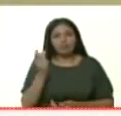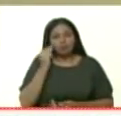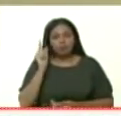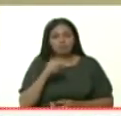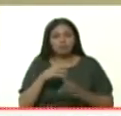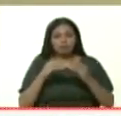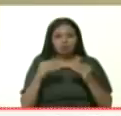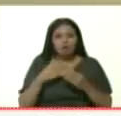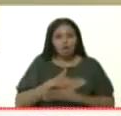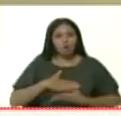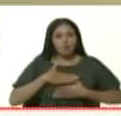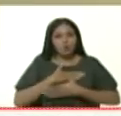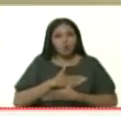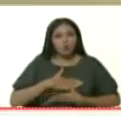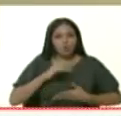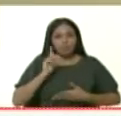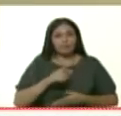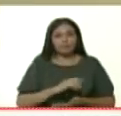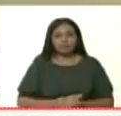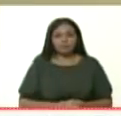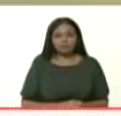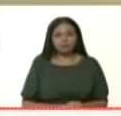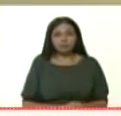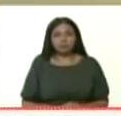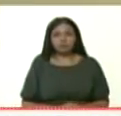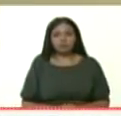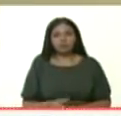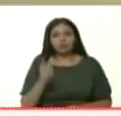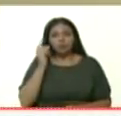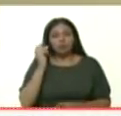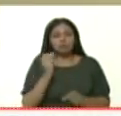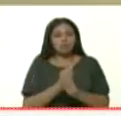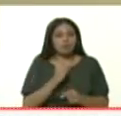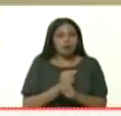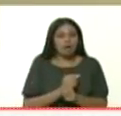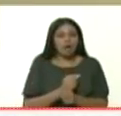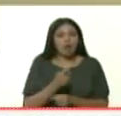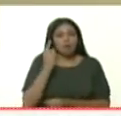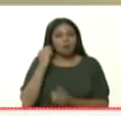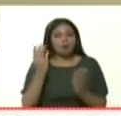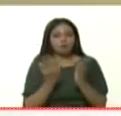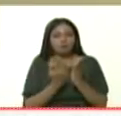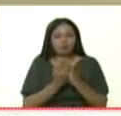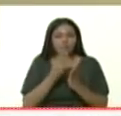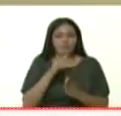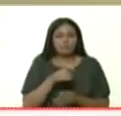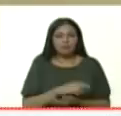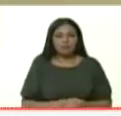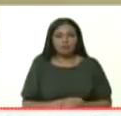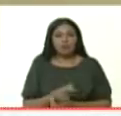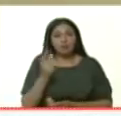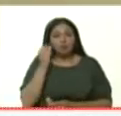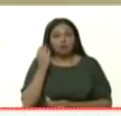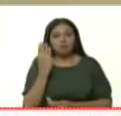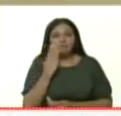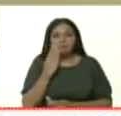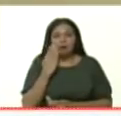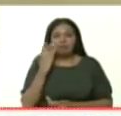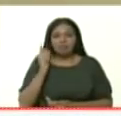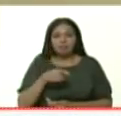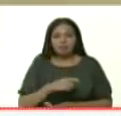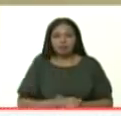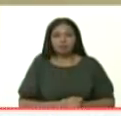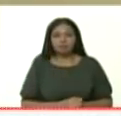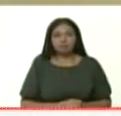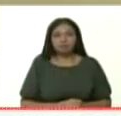todas sus condiciones, a la mujer trabajadora, a la mujer estudiante, a la mujer madre.